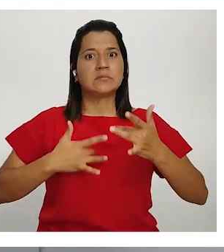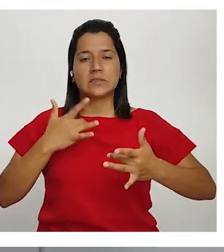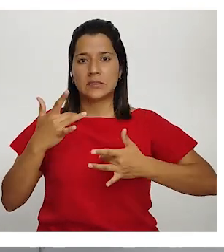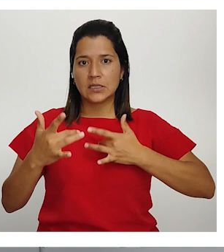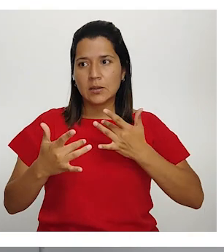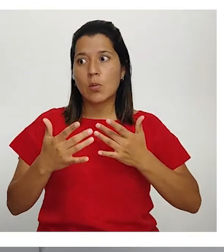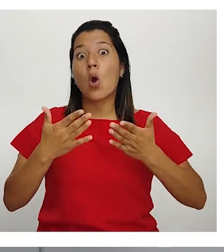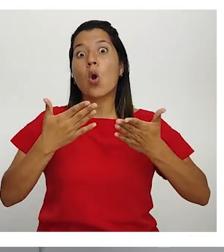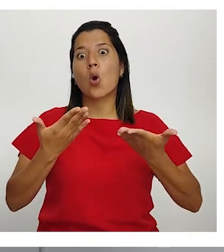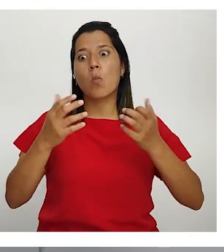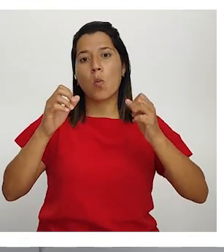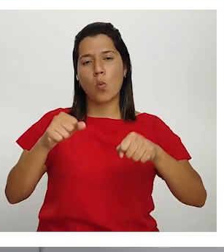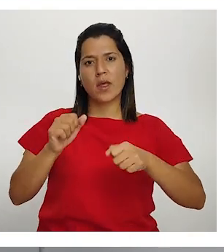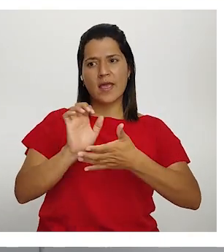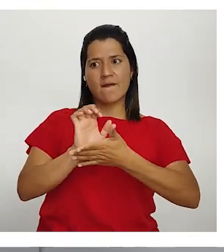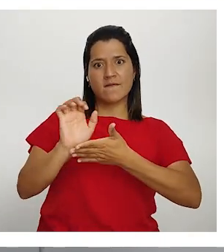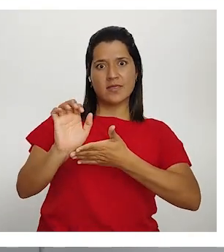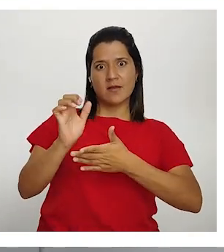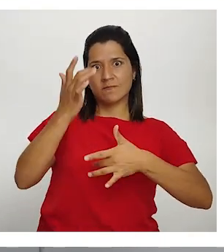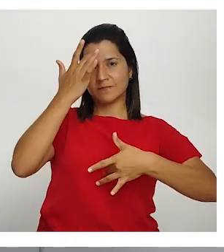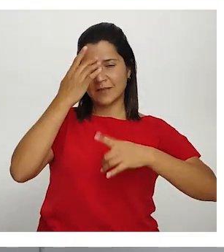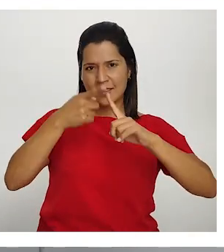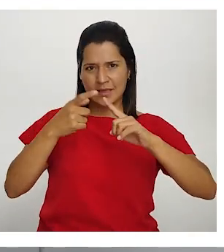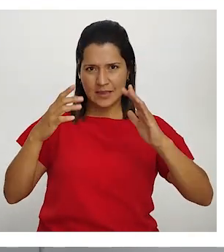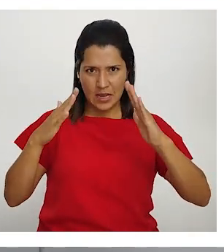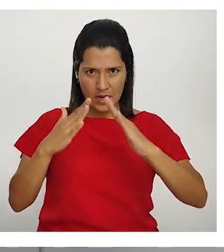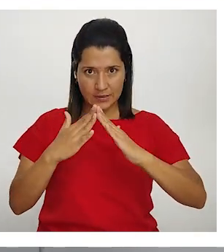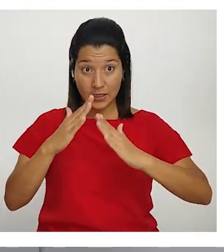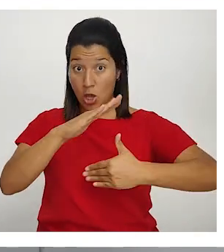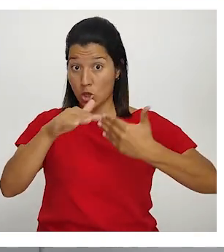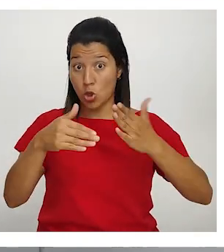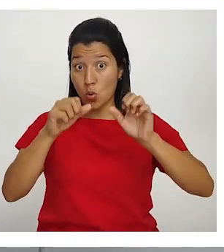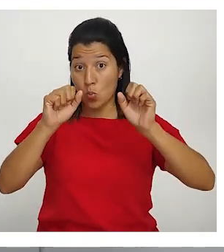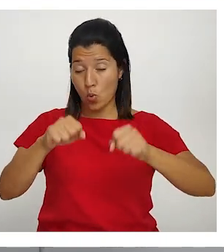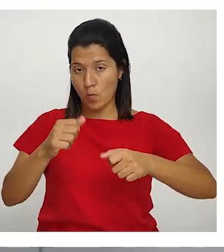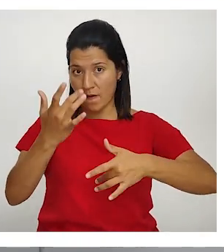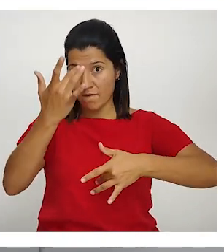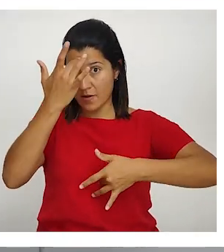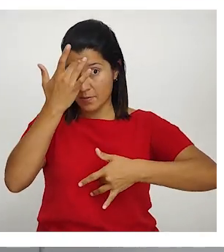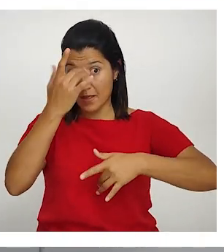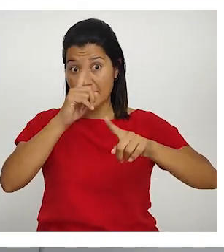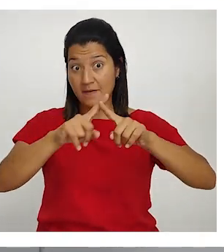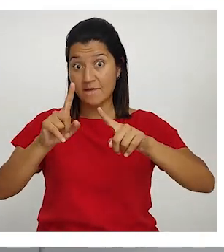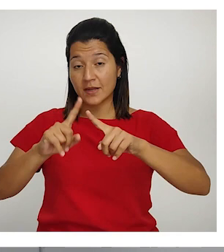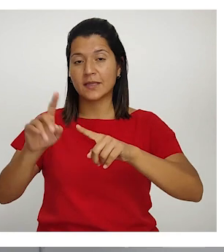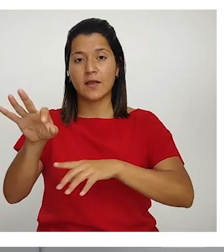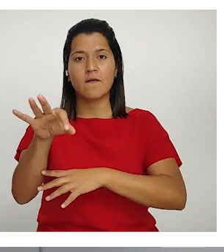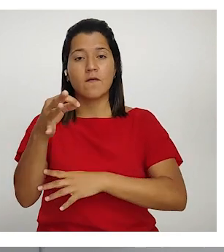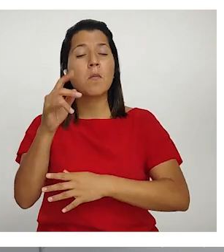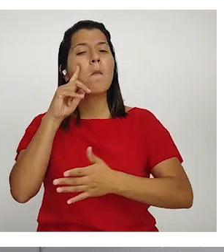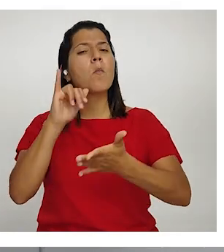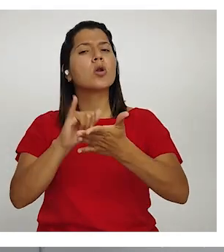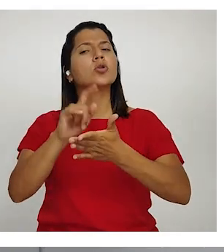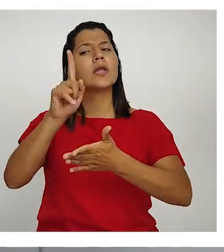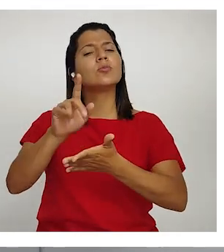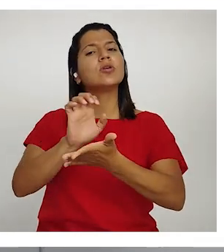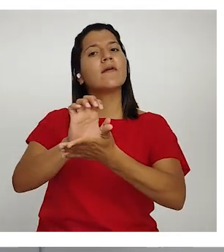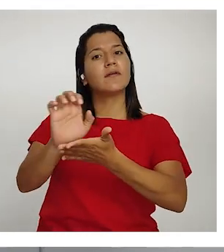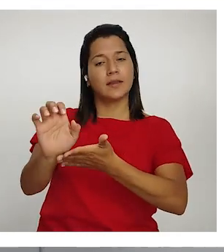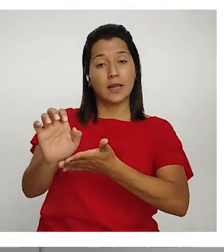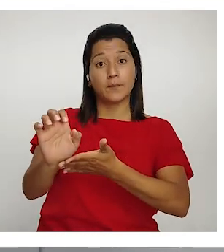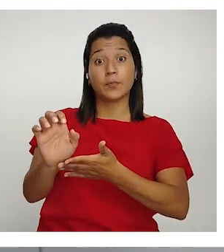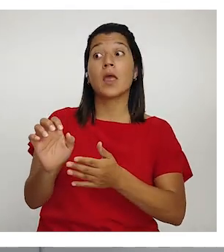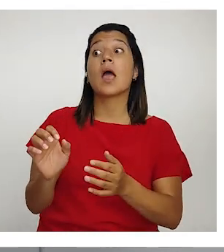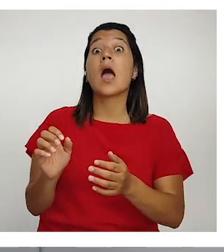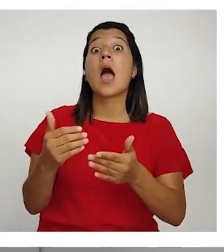dar de una manera diferente. Por eso hay que prevenirlo de la mejor forma posible. Con la doctora, antes de ir de la